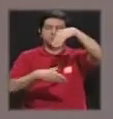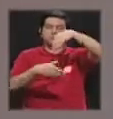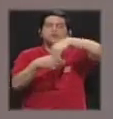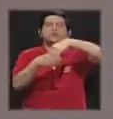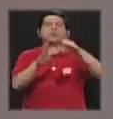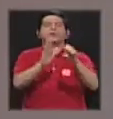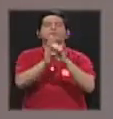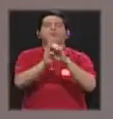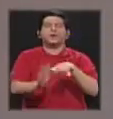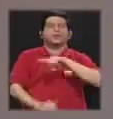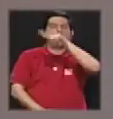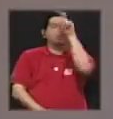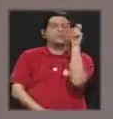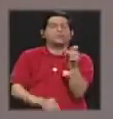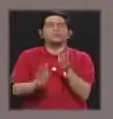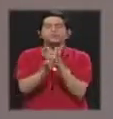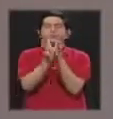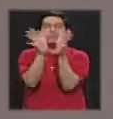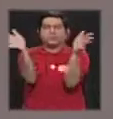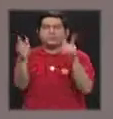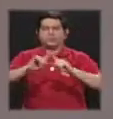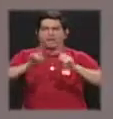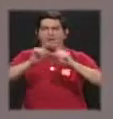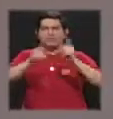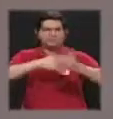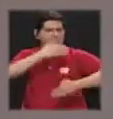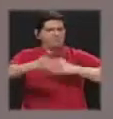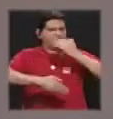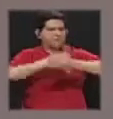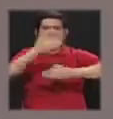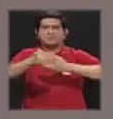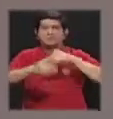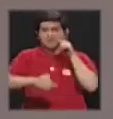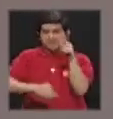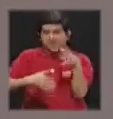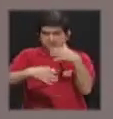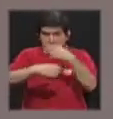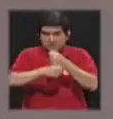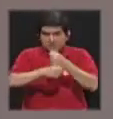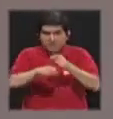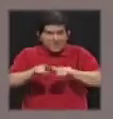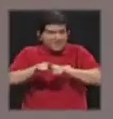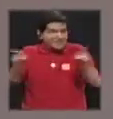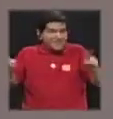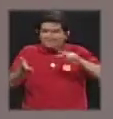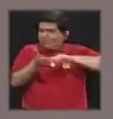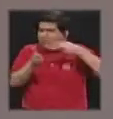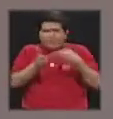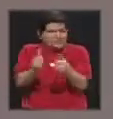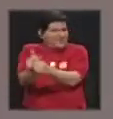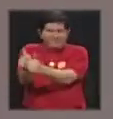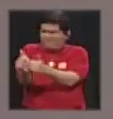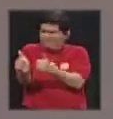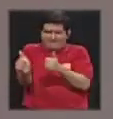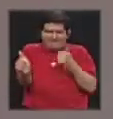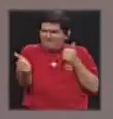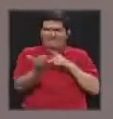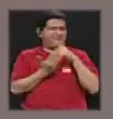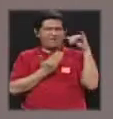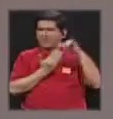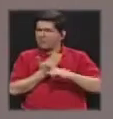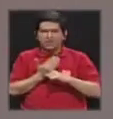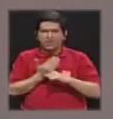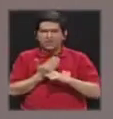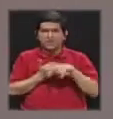por ejemplo, la consulta pública, en fin, varios procesos que se hacen que tampoco es que retrasan en demasía el proyecto y